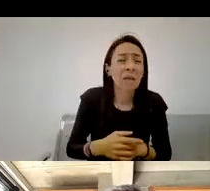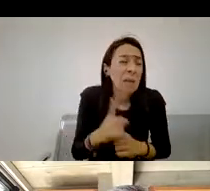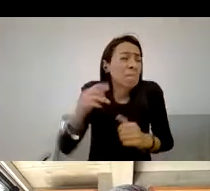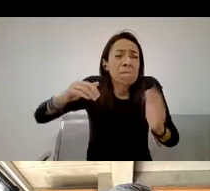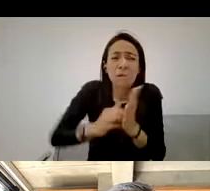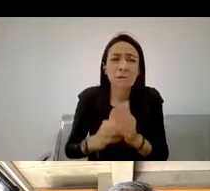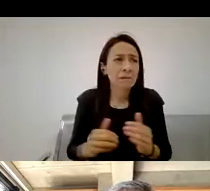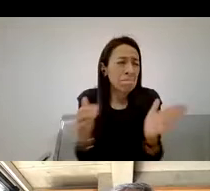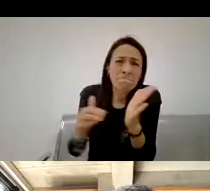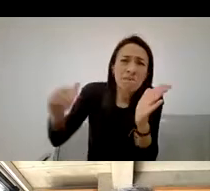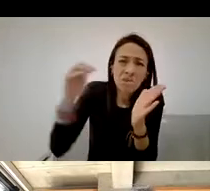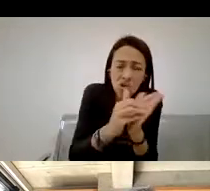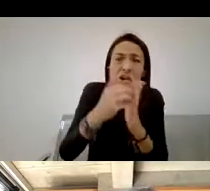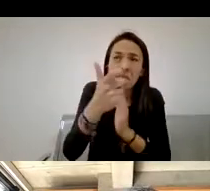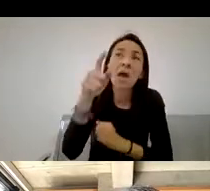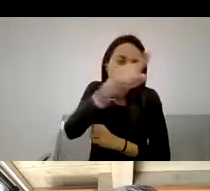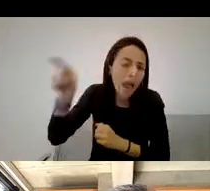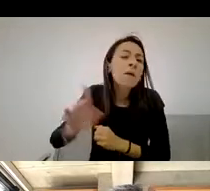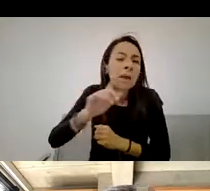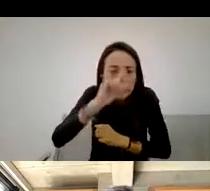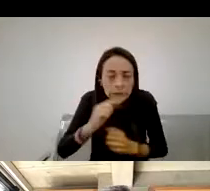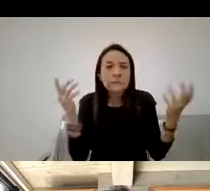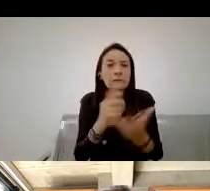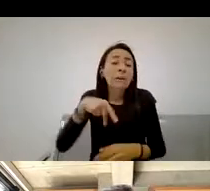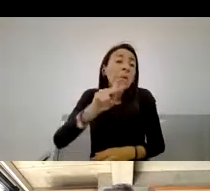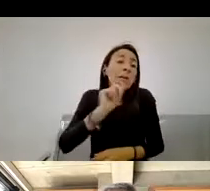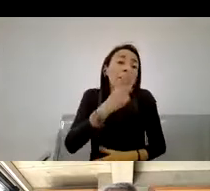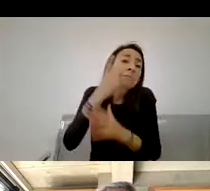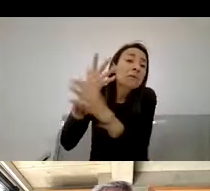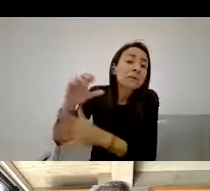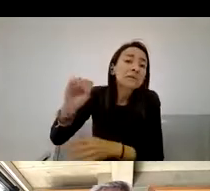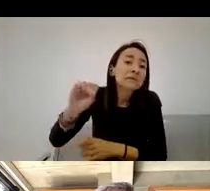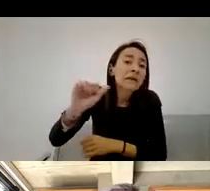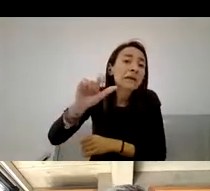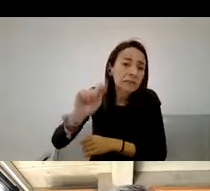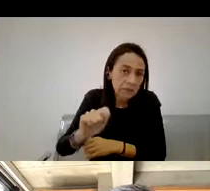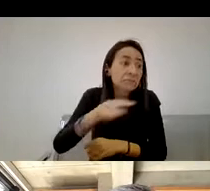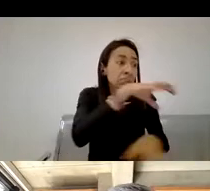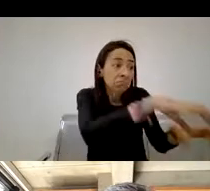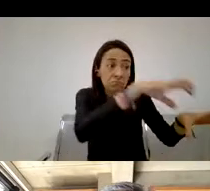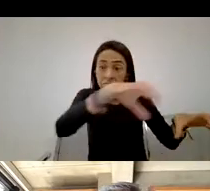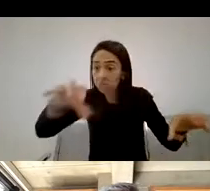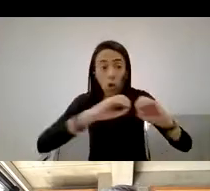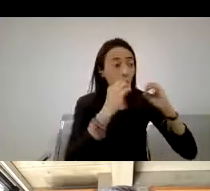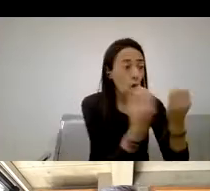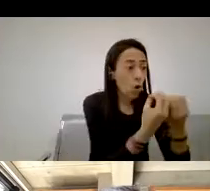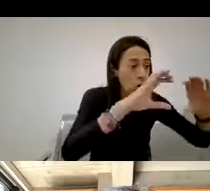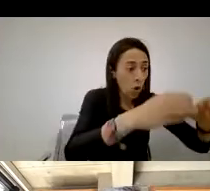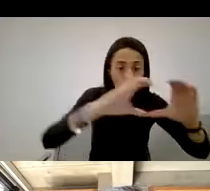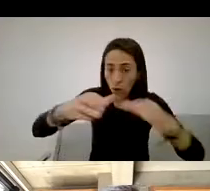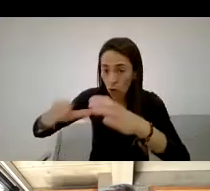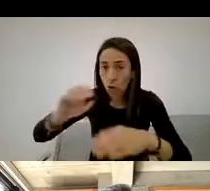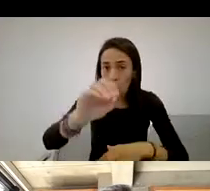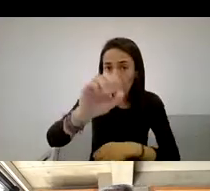afectar, pero el SAT dice que a las organizaciones civiles les afectará muy poco. Y lo que dicen